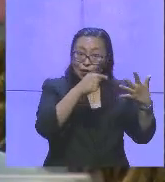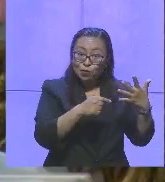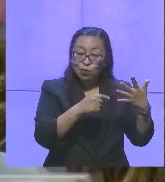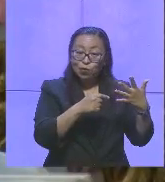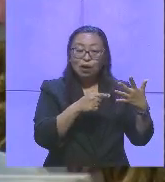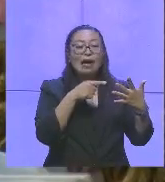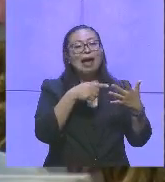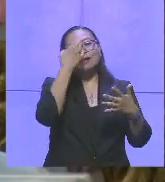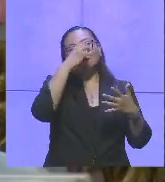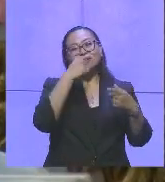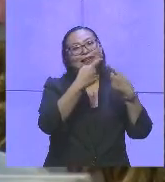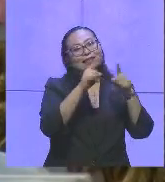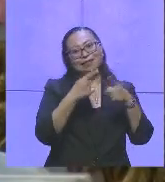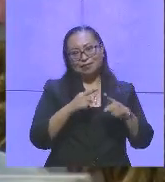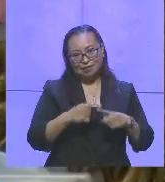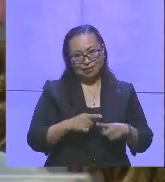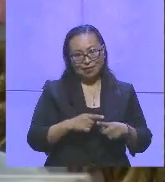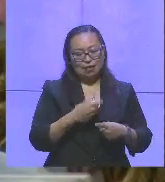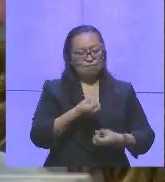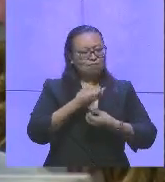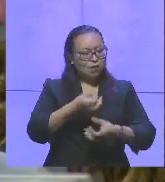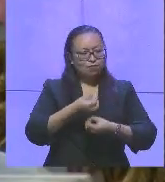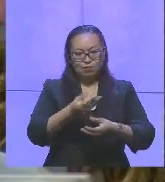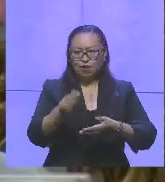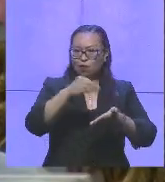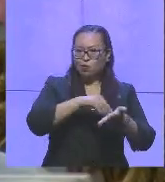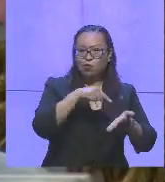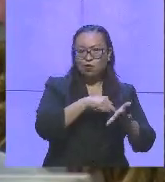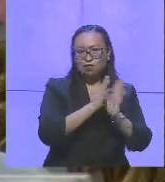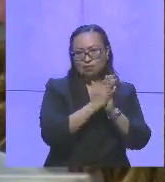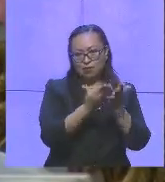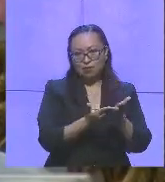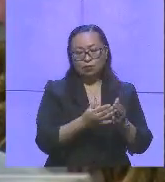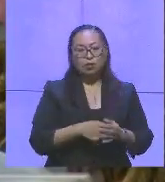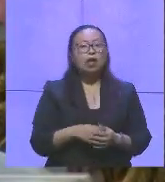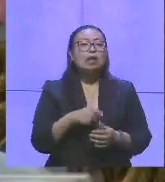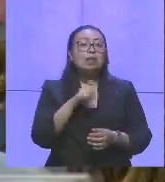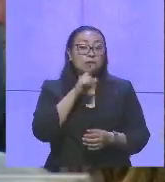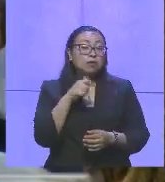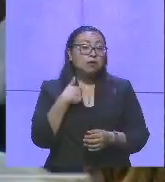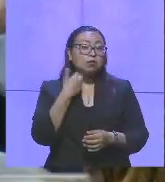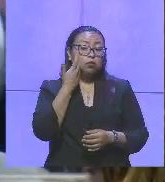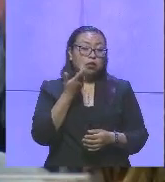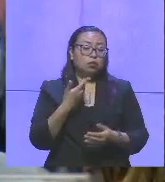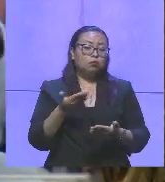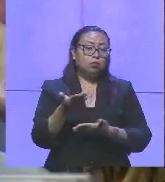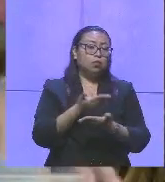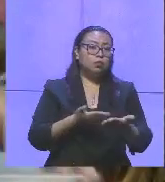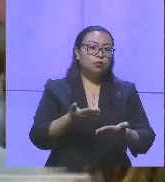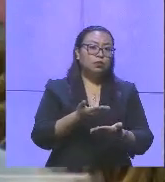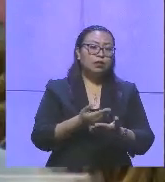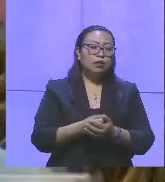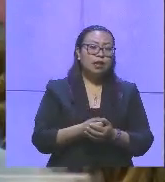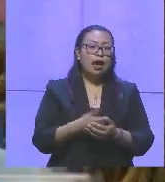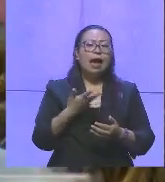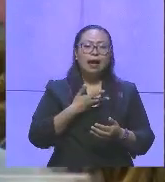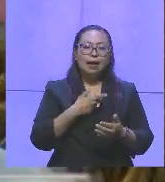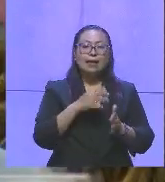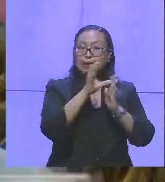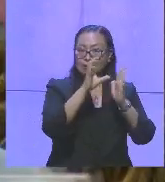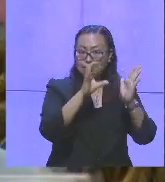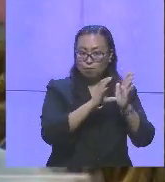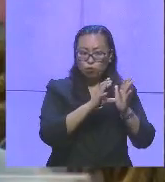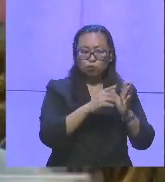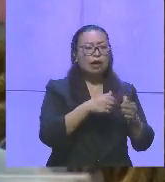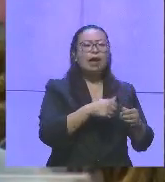aportaciones, pero yo quisiera resaltar que la obra, aunque se conforma con capítulos